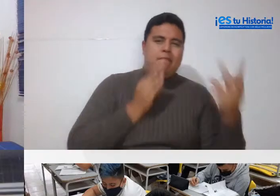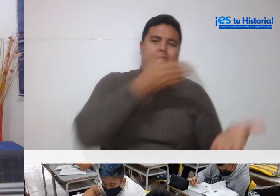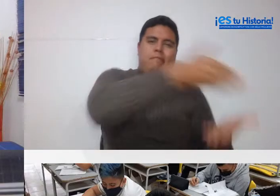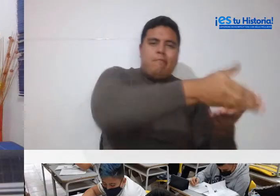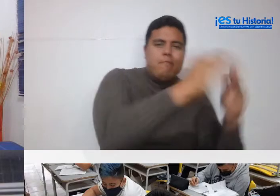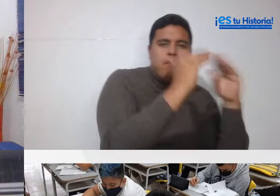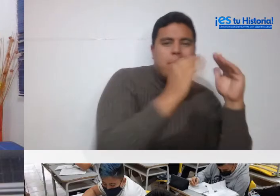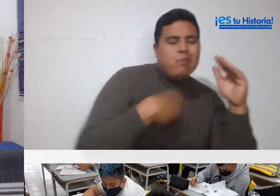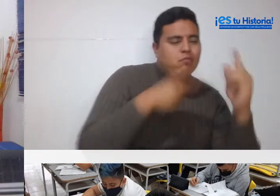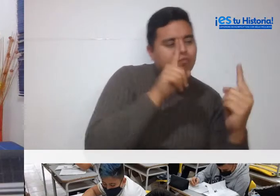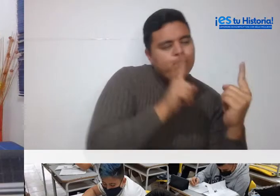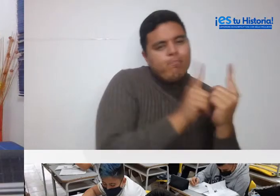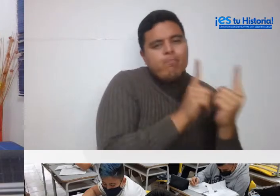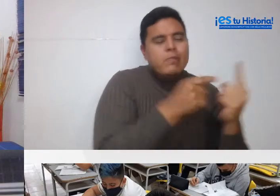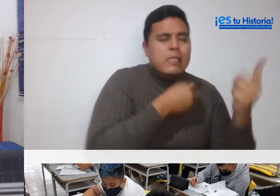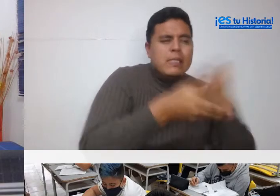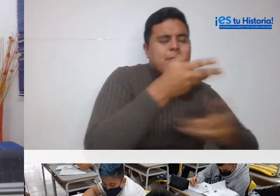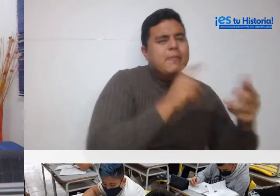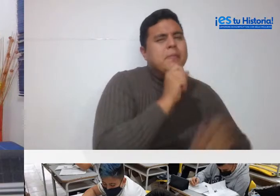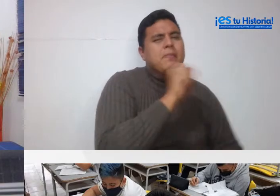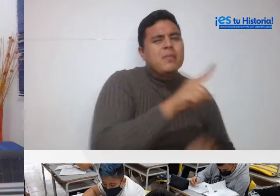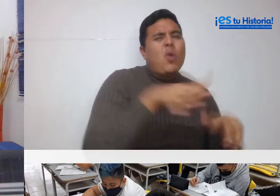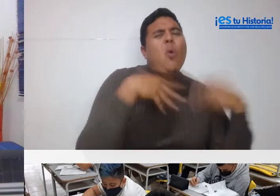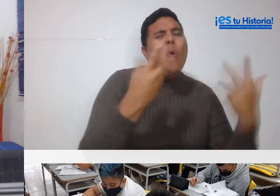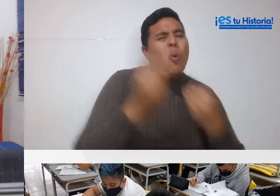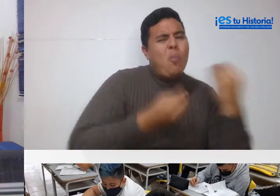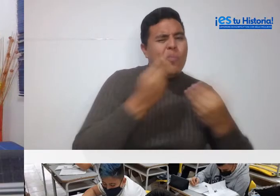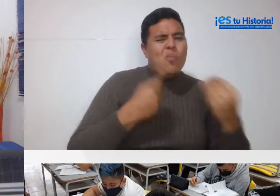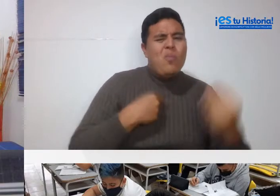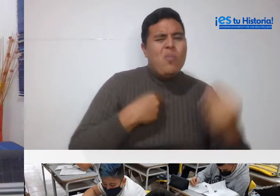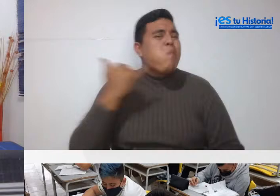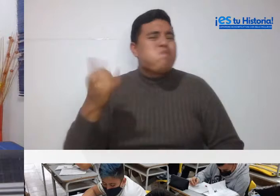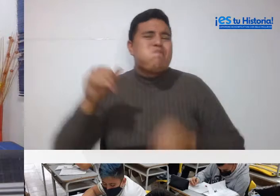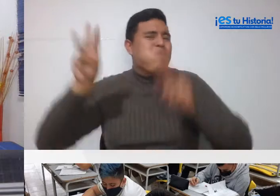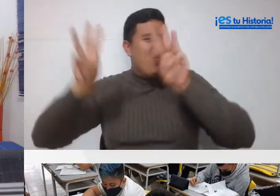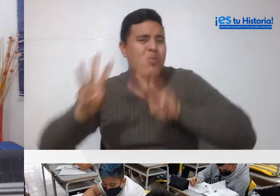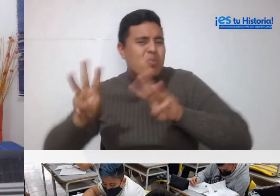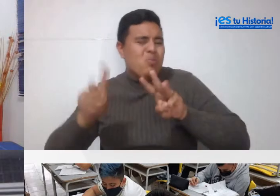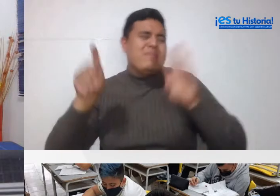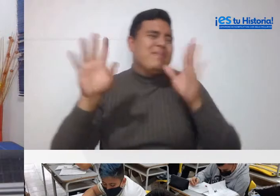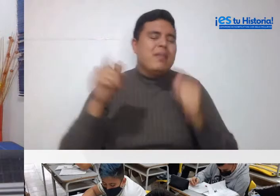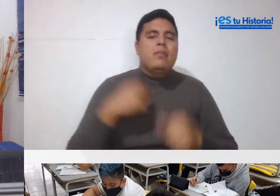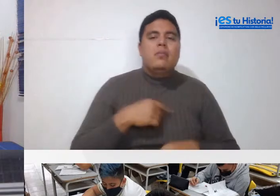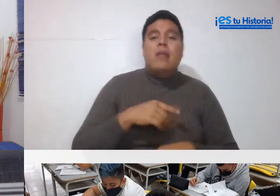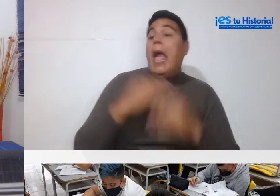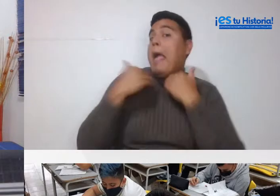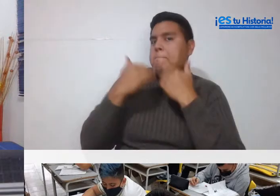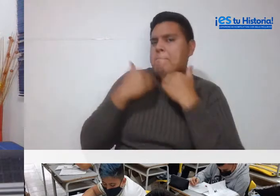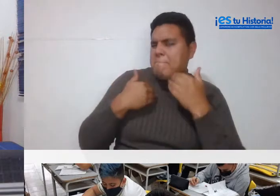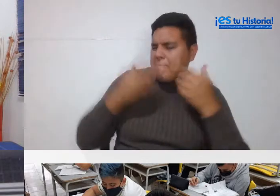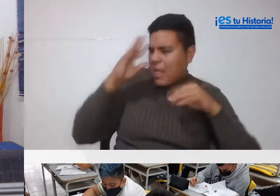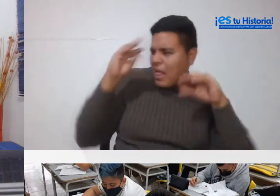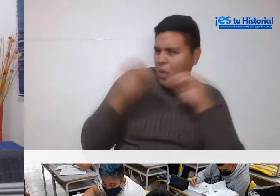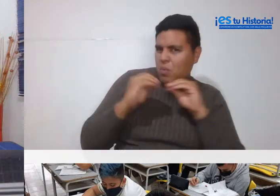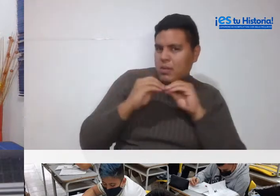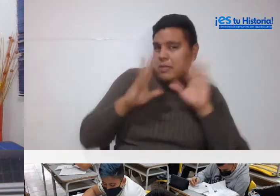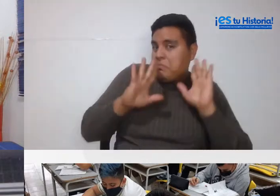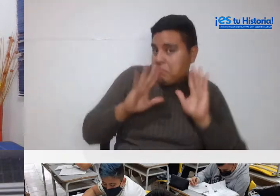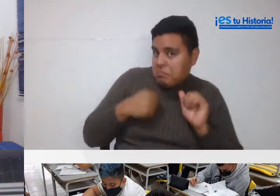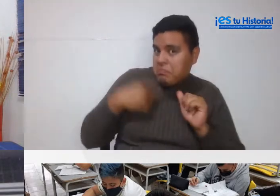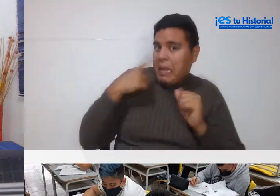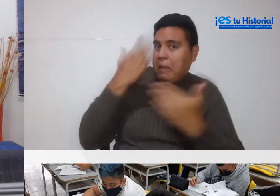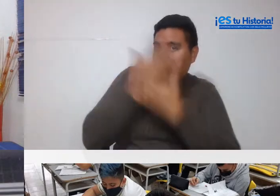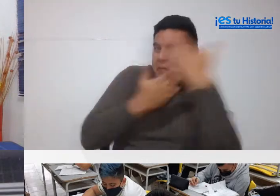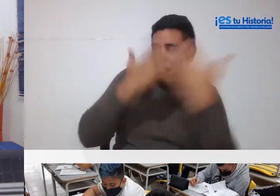yo no sé, pero intentémoslo. Nos íbamos a la 1 de la mañana, 2 de la mañana y empezábamos a grabar. Entonces, con las docentes de